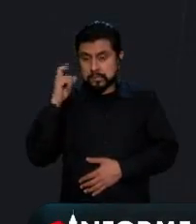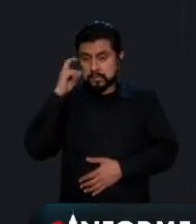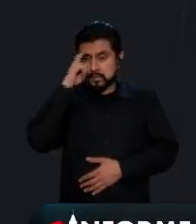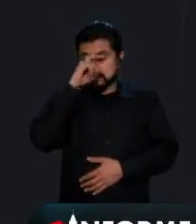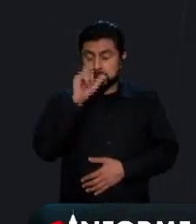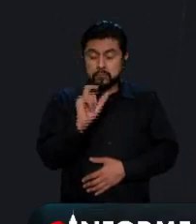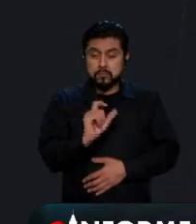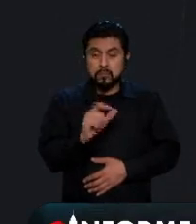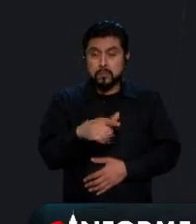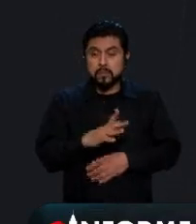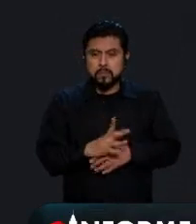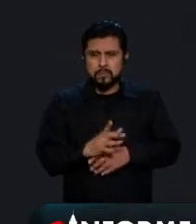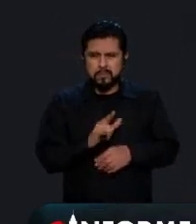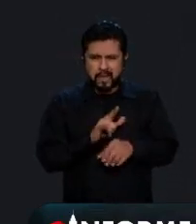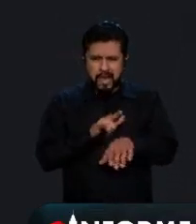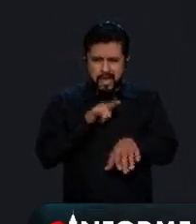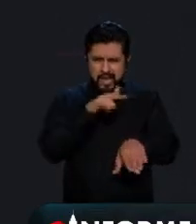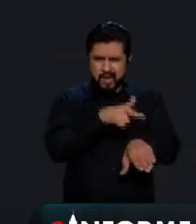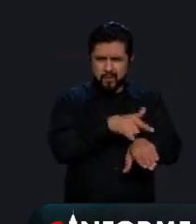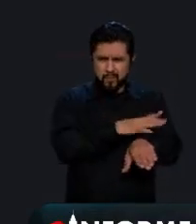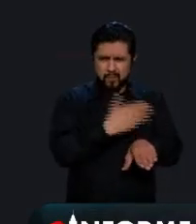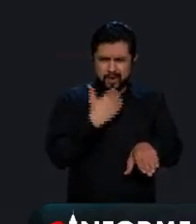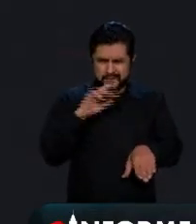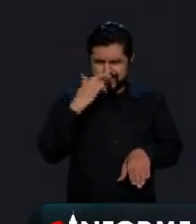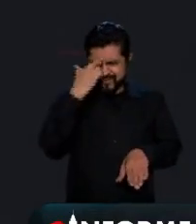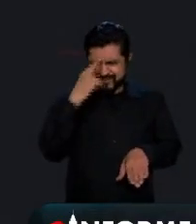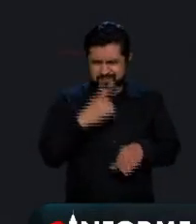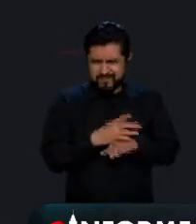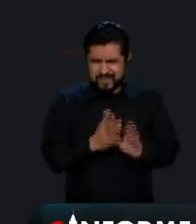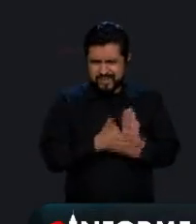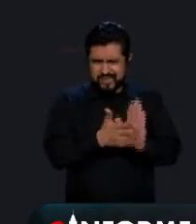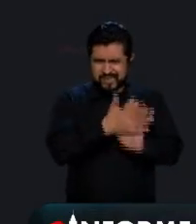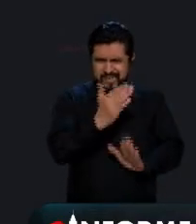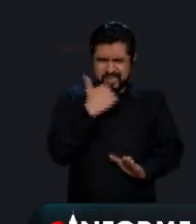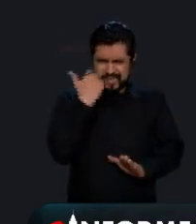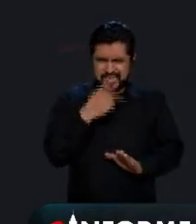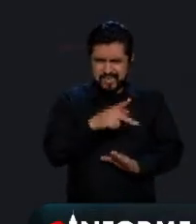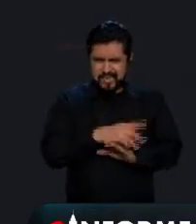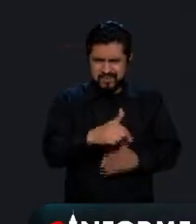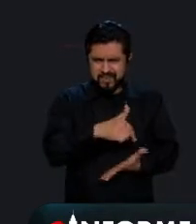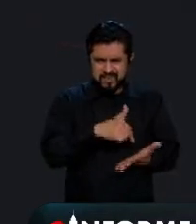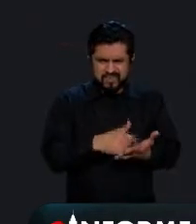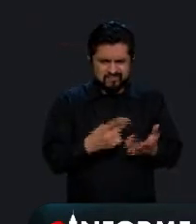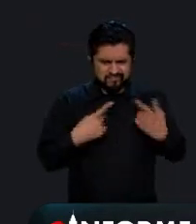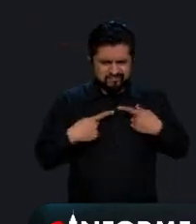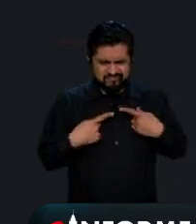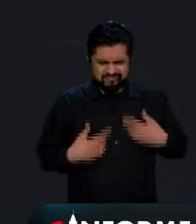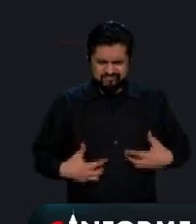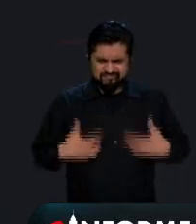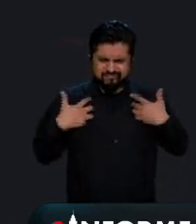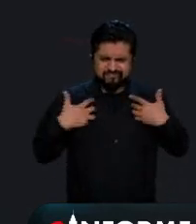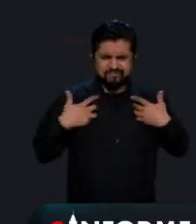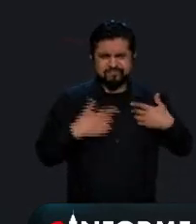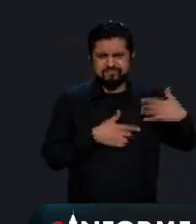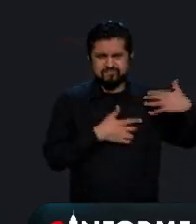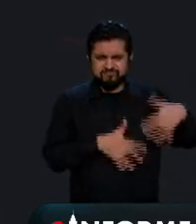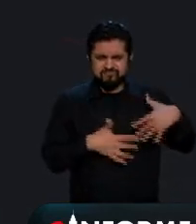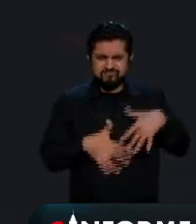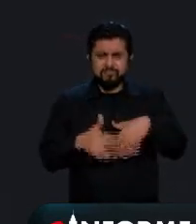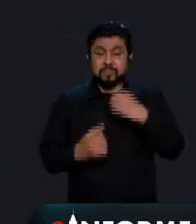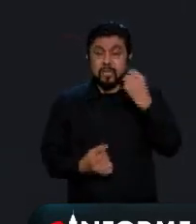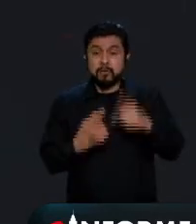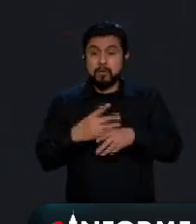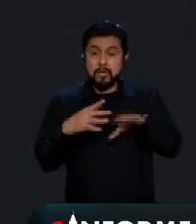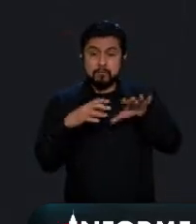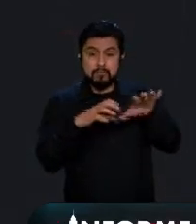aquella situación con el aeropuerto que hubiera estado en Atenco y que hubo una rebelión y ahí detuvieron a algunas personas y en